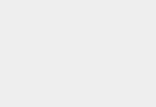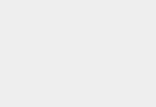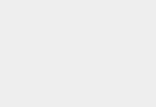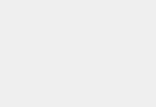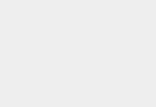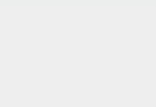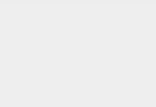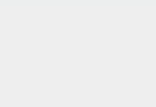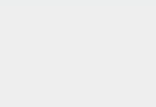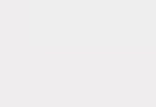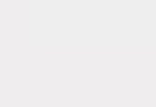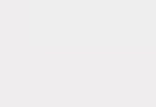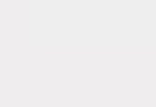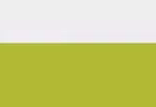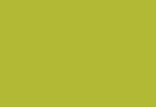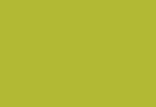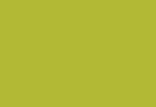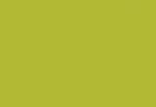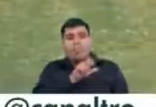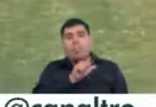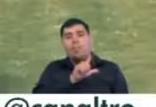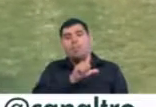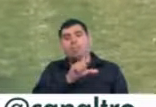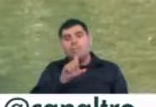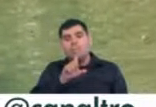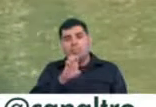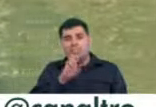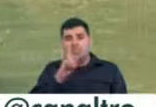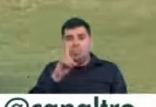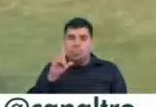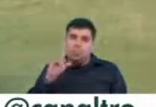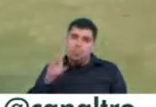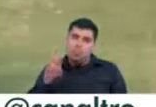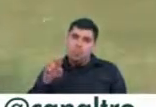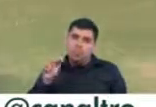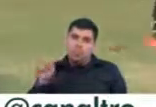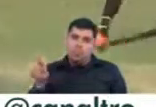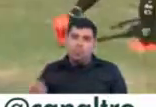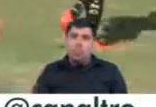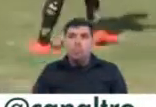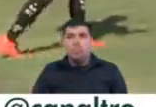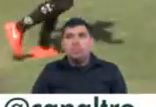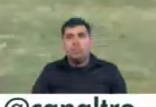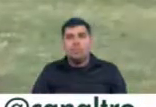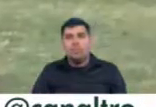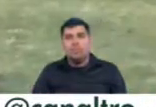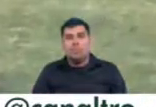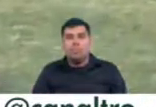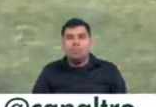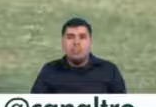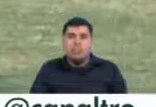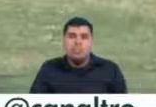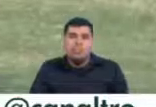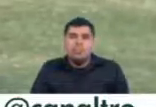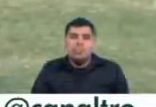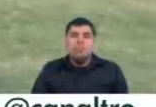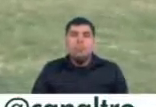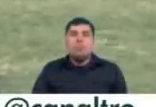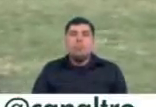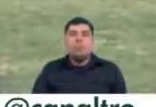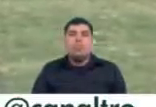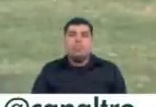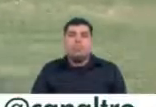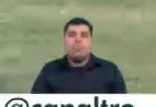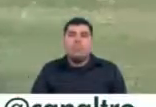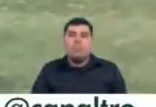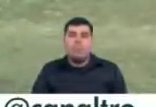cantero junto con galicia y retornaría al once titular acompañado de jon garcía juan carlos pereyra bryant lucumí